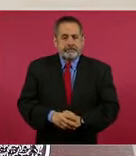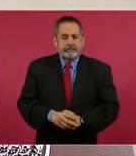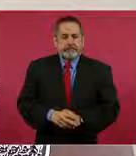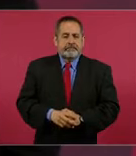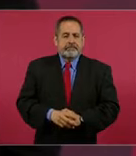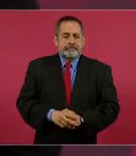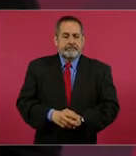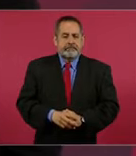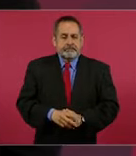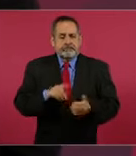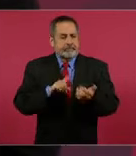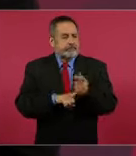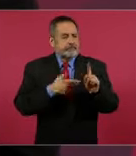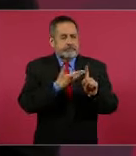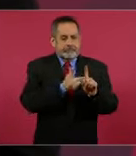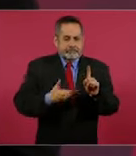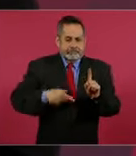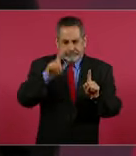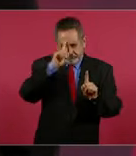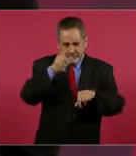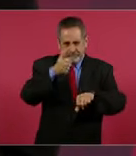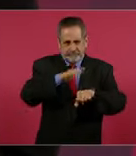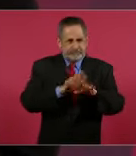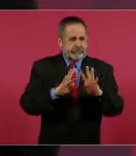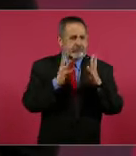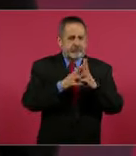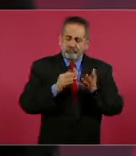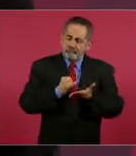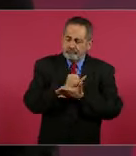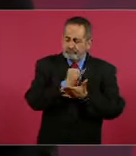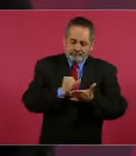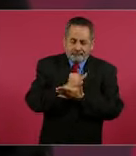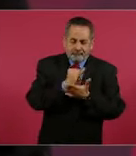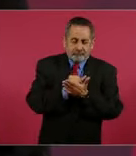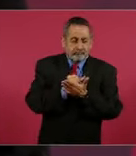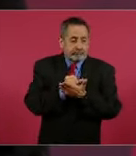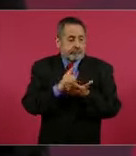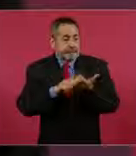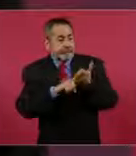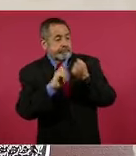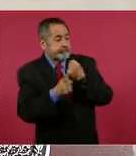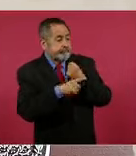el presidente del consejo de administración el que toma las decisiones.